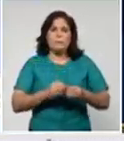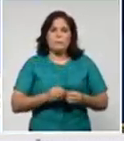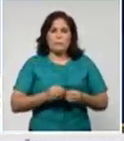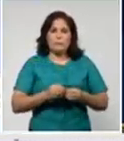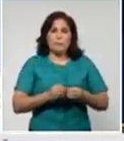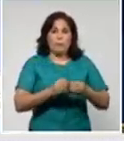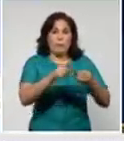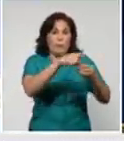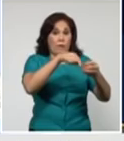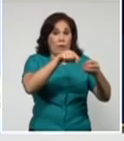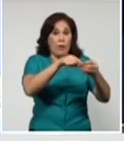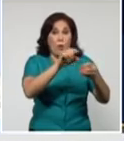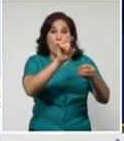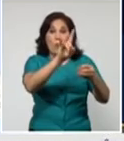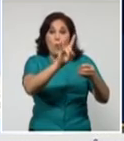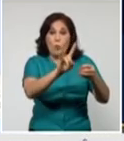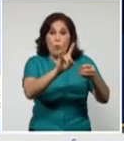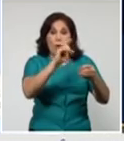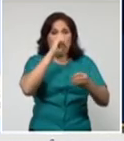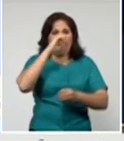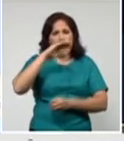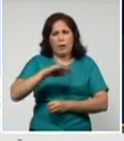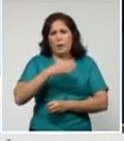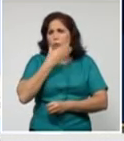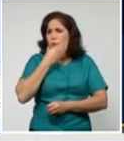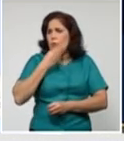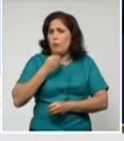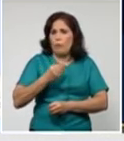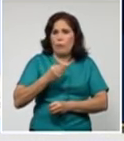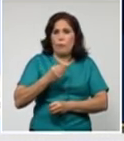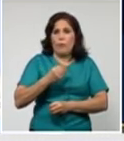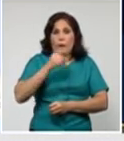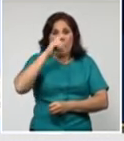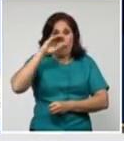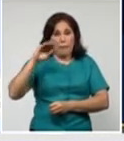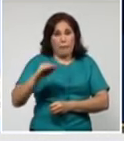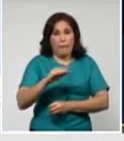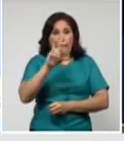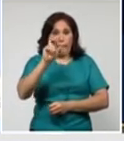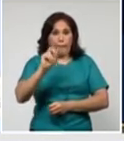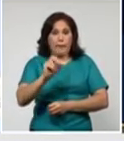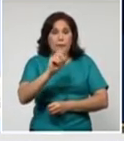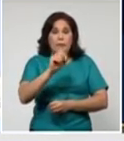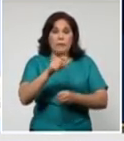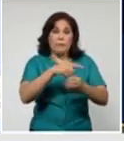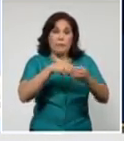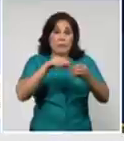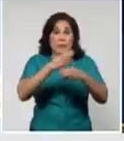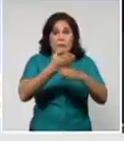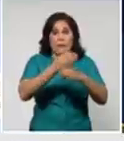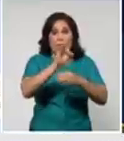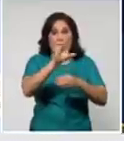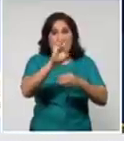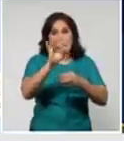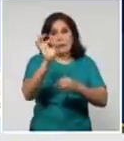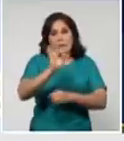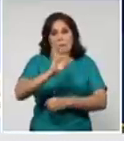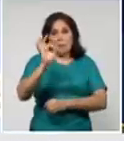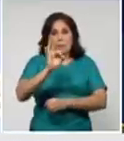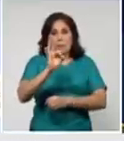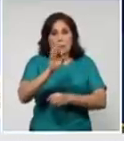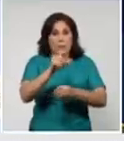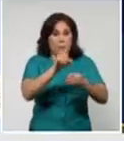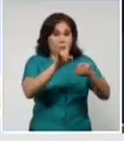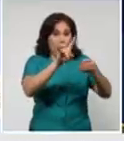9 niños jóvenes menores de 20 años, que es el 15%. De estos